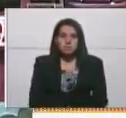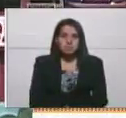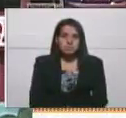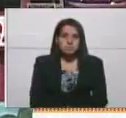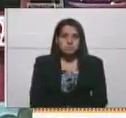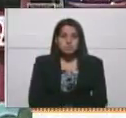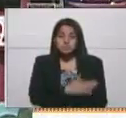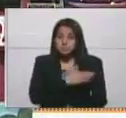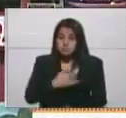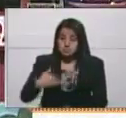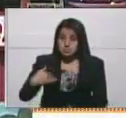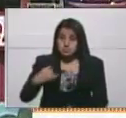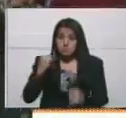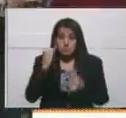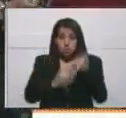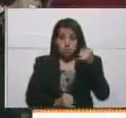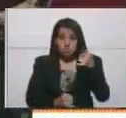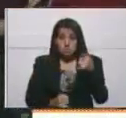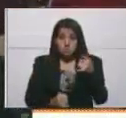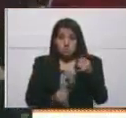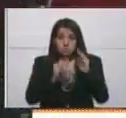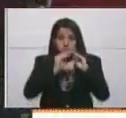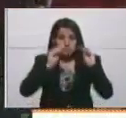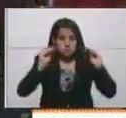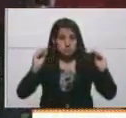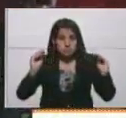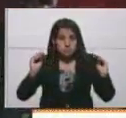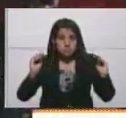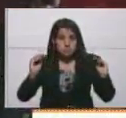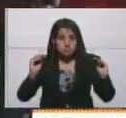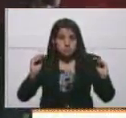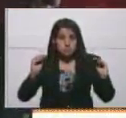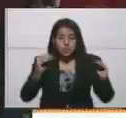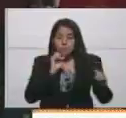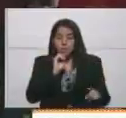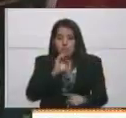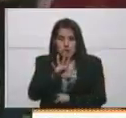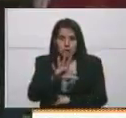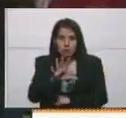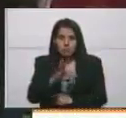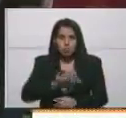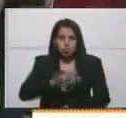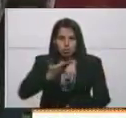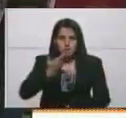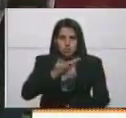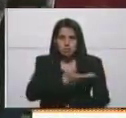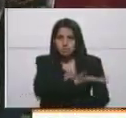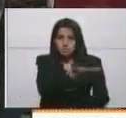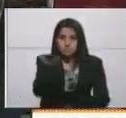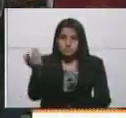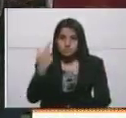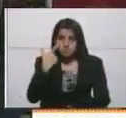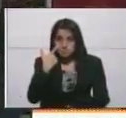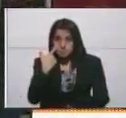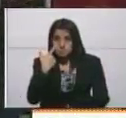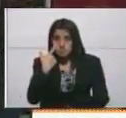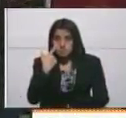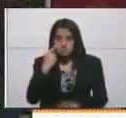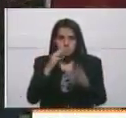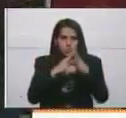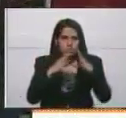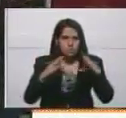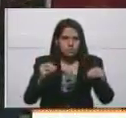Quisiera por último mandar un mensaje a toda la estructura